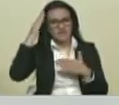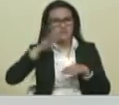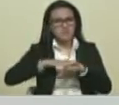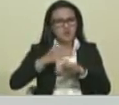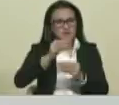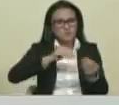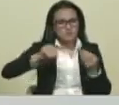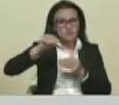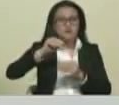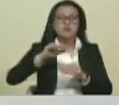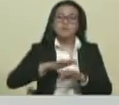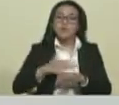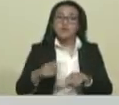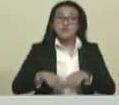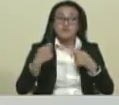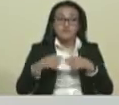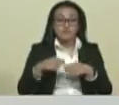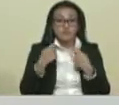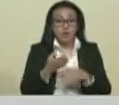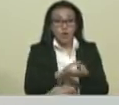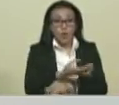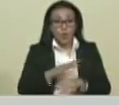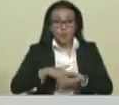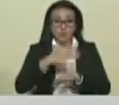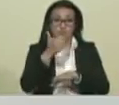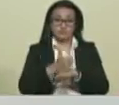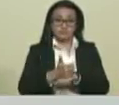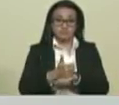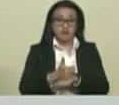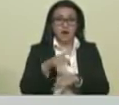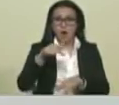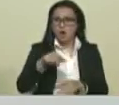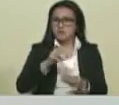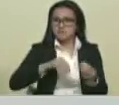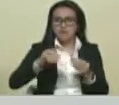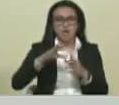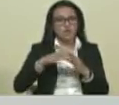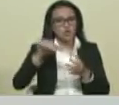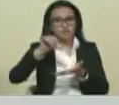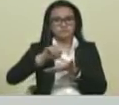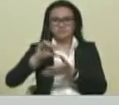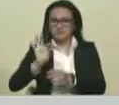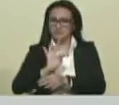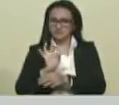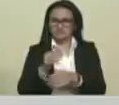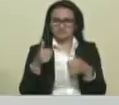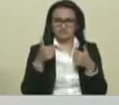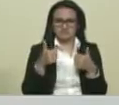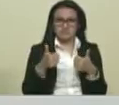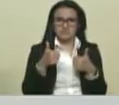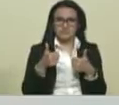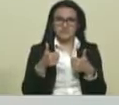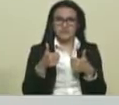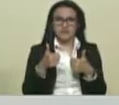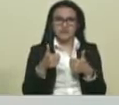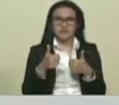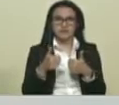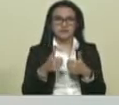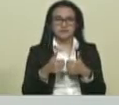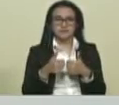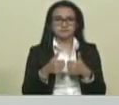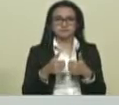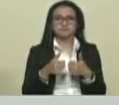violencia. No hemos tenido esa necesidad en el día de hoy. Todos los centros de votación están funcionando donde fueron dispuestos por el